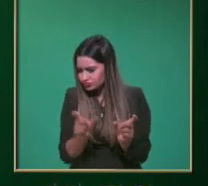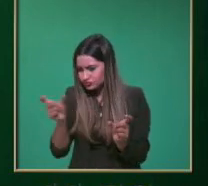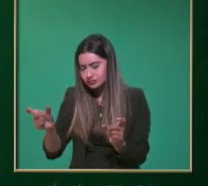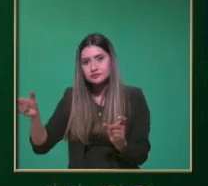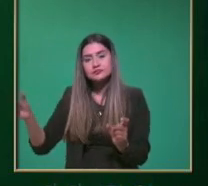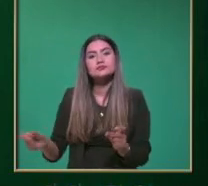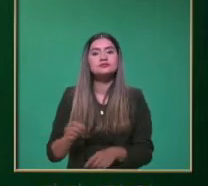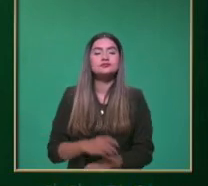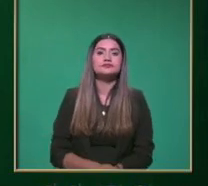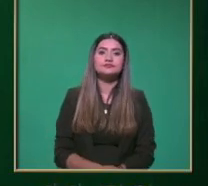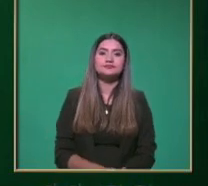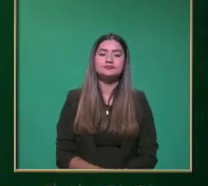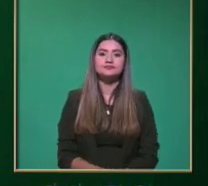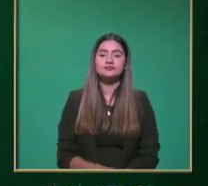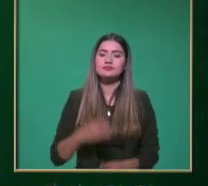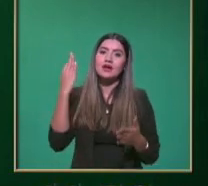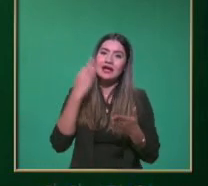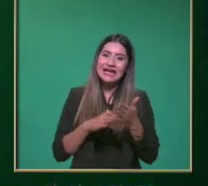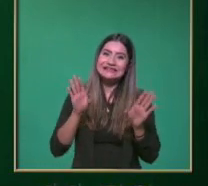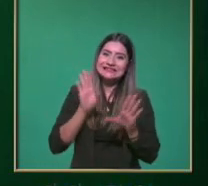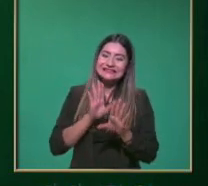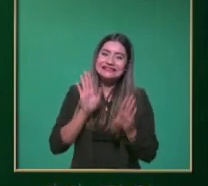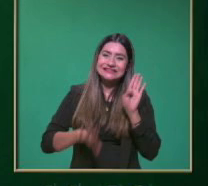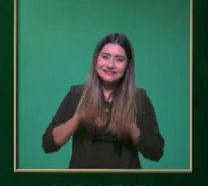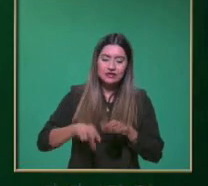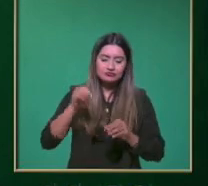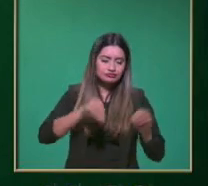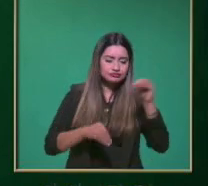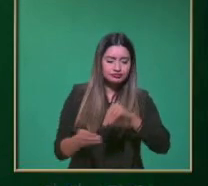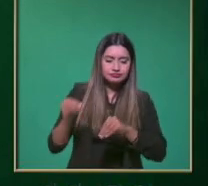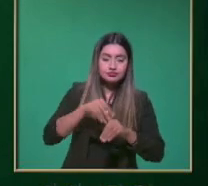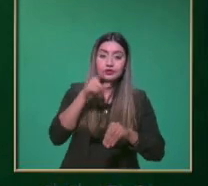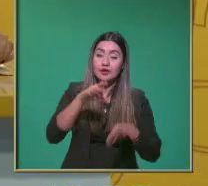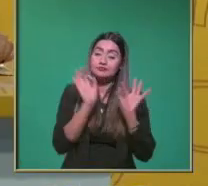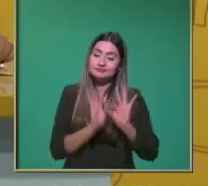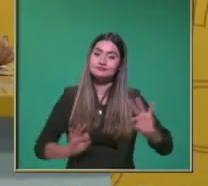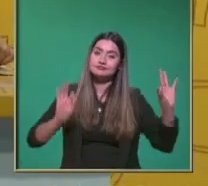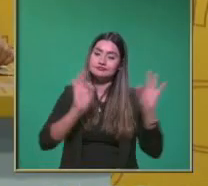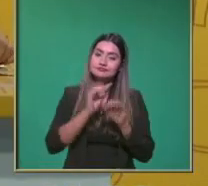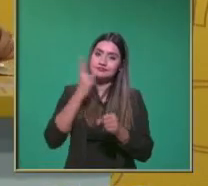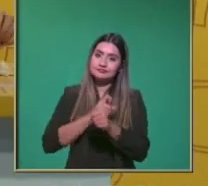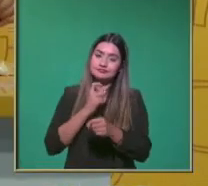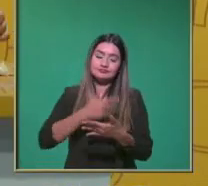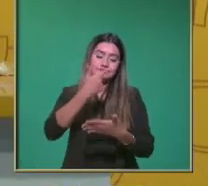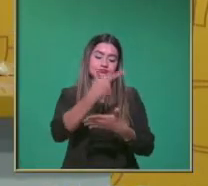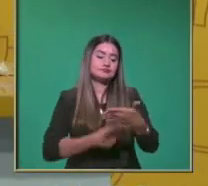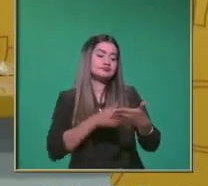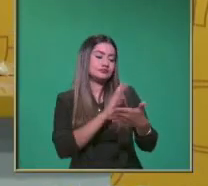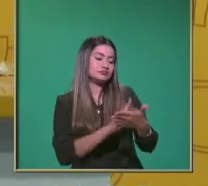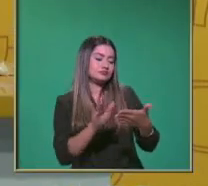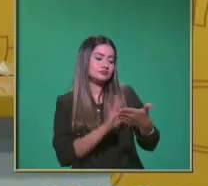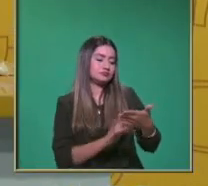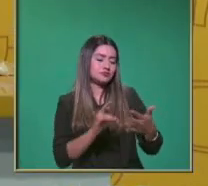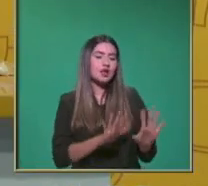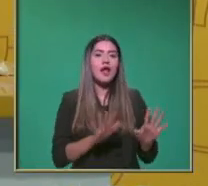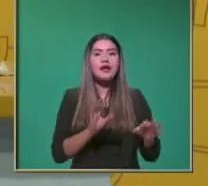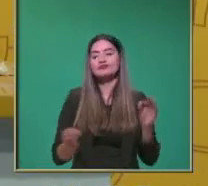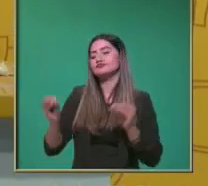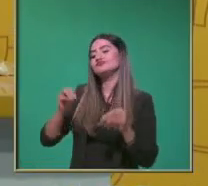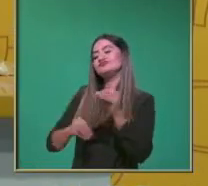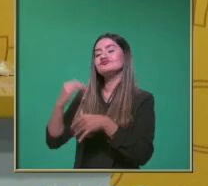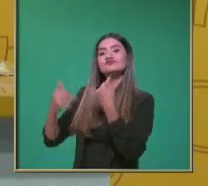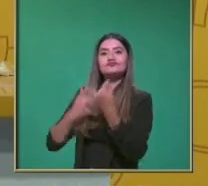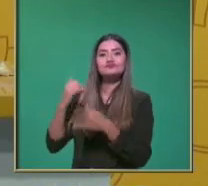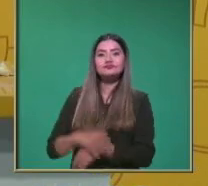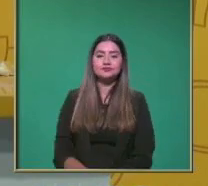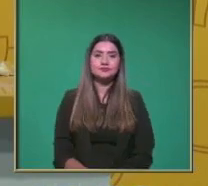nos faltó poner una pieza. Así es muy importante leer un instructivo antes de utilizar algún producto. Porque